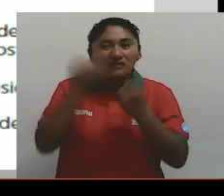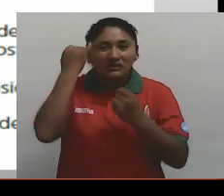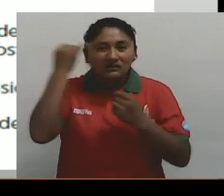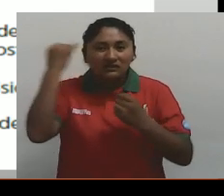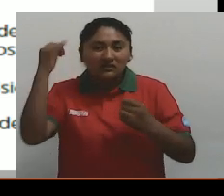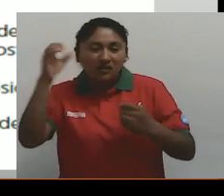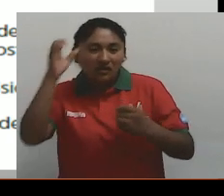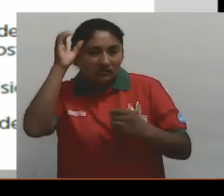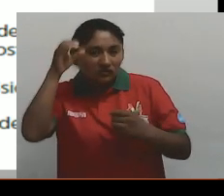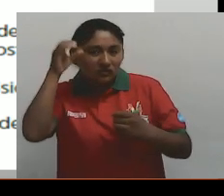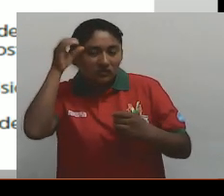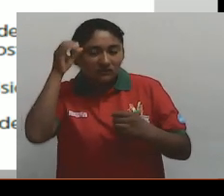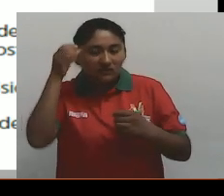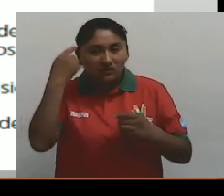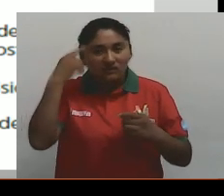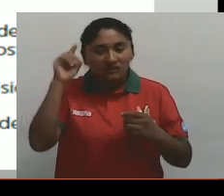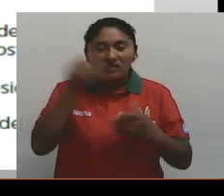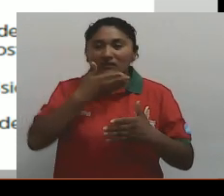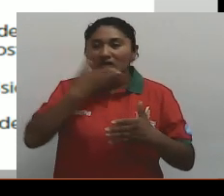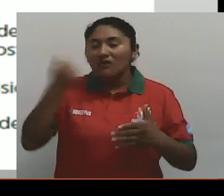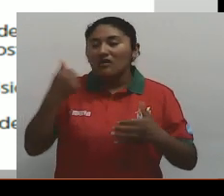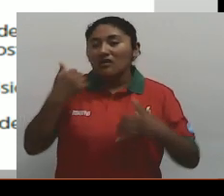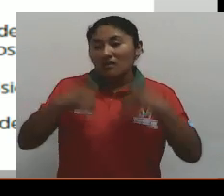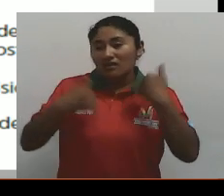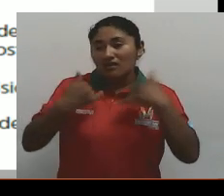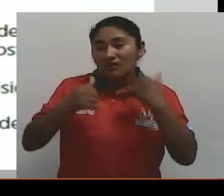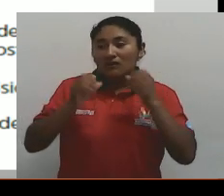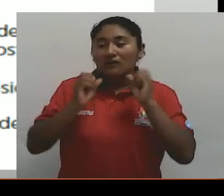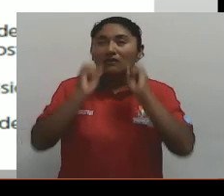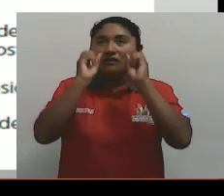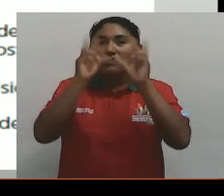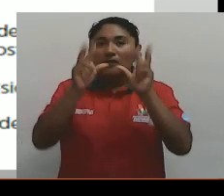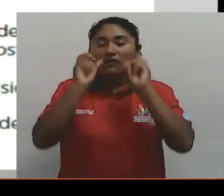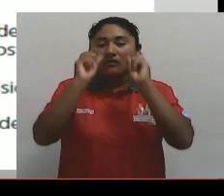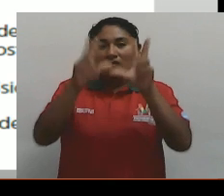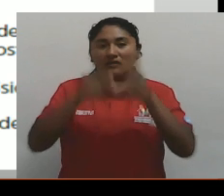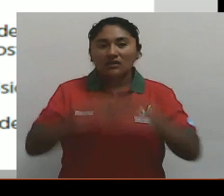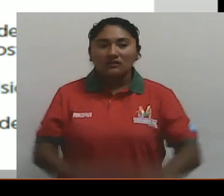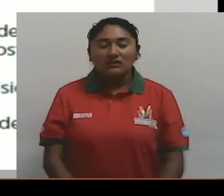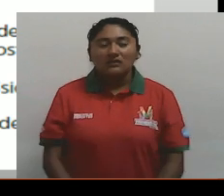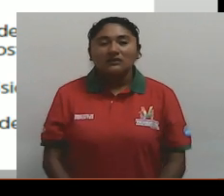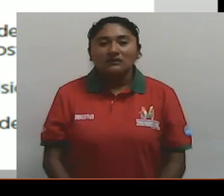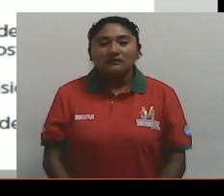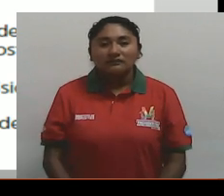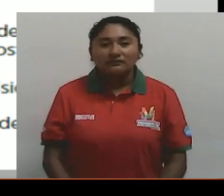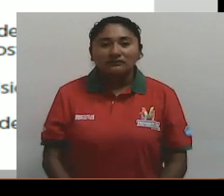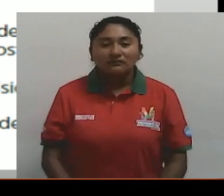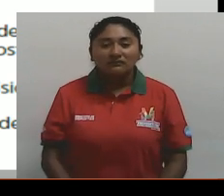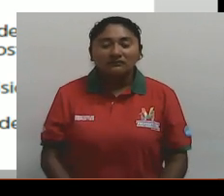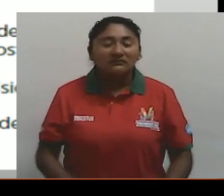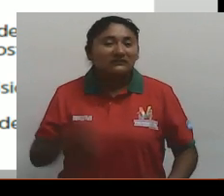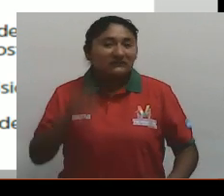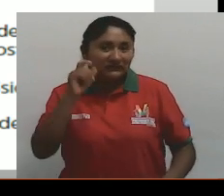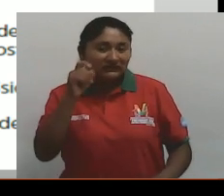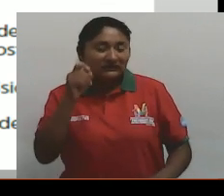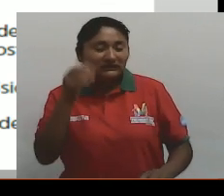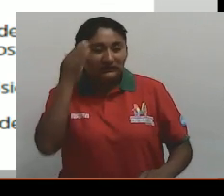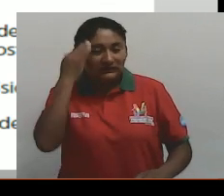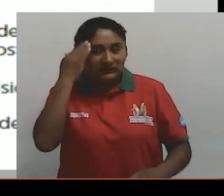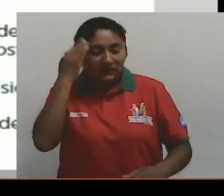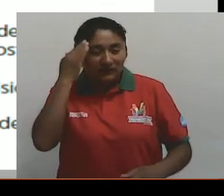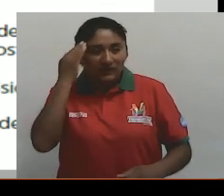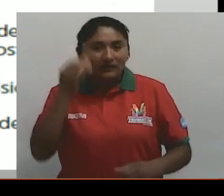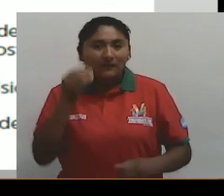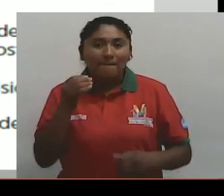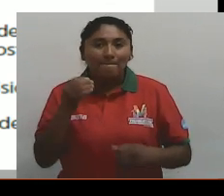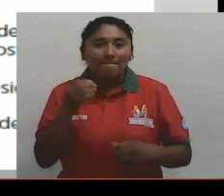entendimiento de la relación entre las reglas permite a los oficiales tomar mejores decisiones. como dicen las reglas. Para participar de este